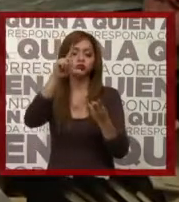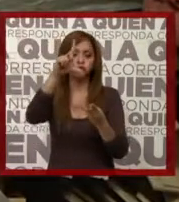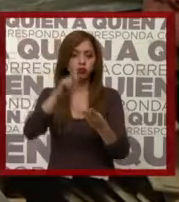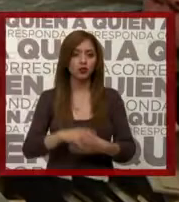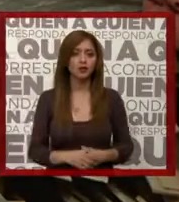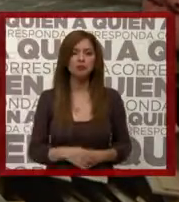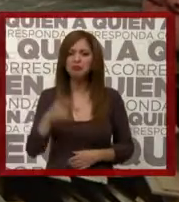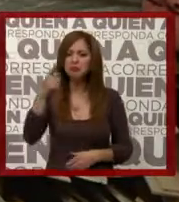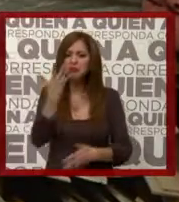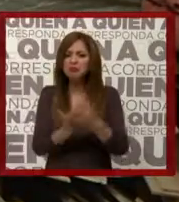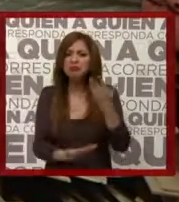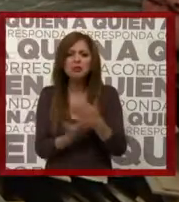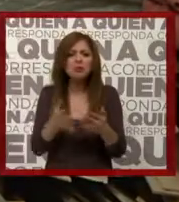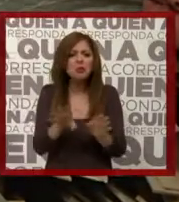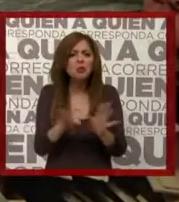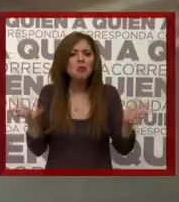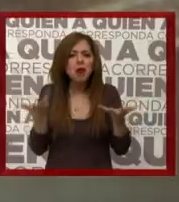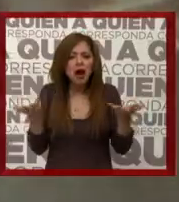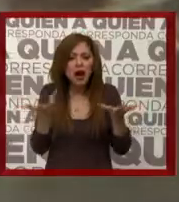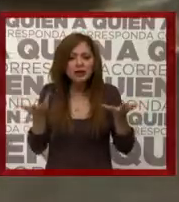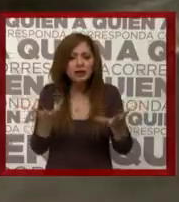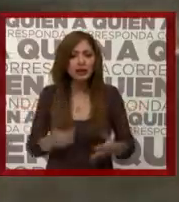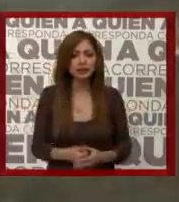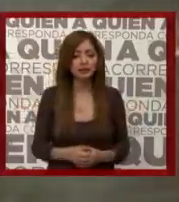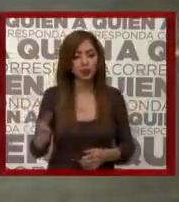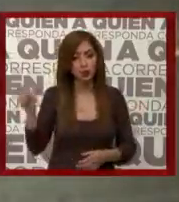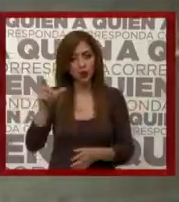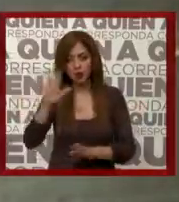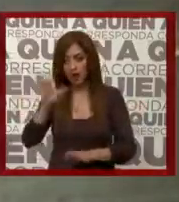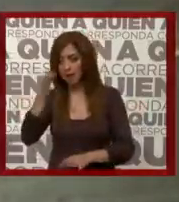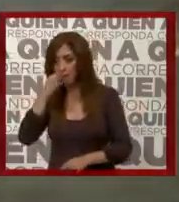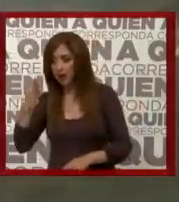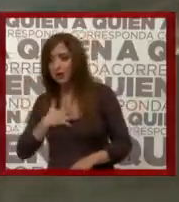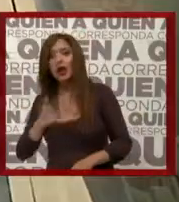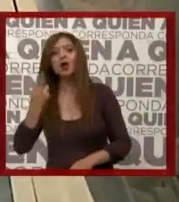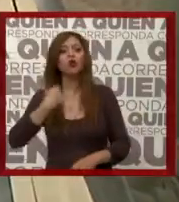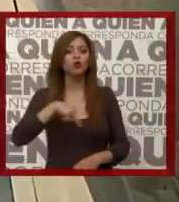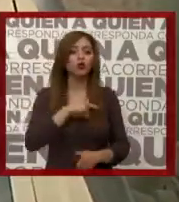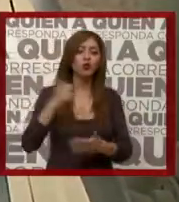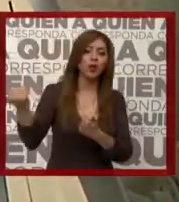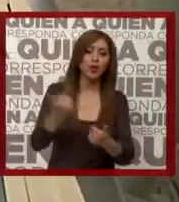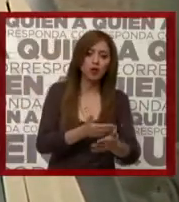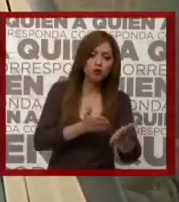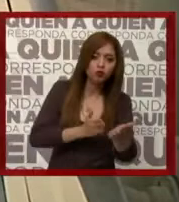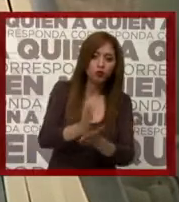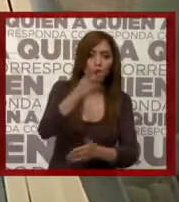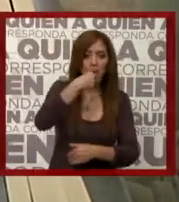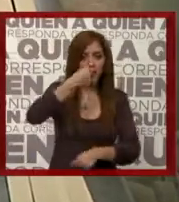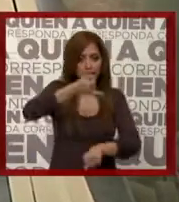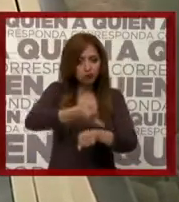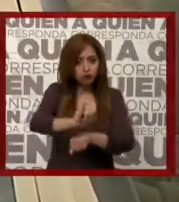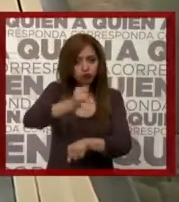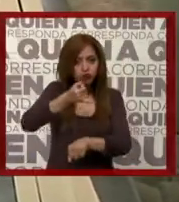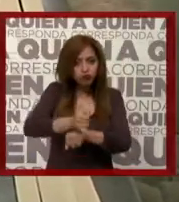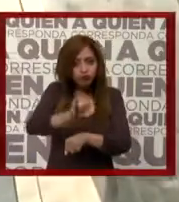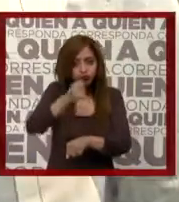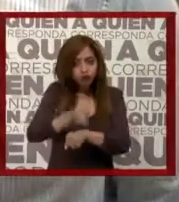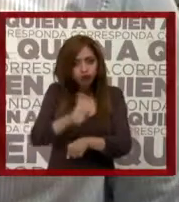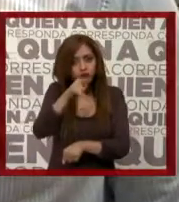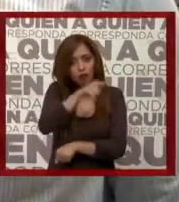su elaboración, ya que se tiene la orden de compra, o sea, pasa para acá, el carpintero nos hace el favor de